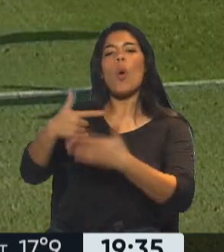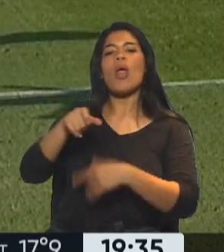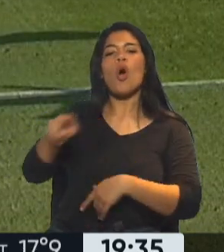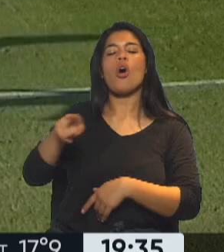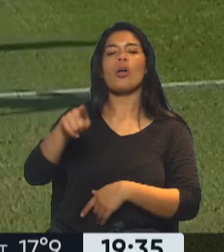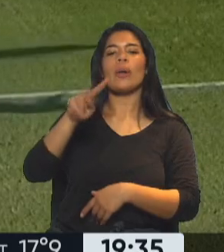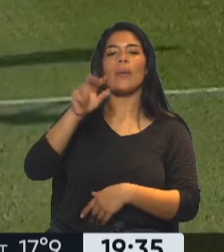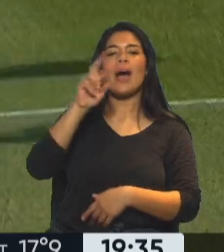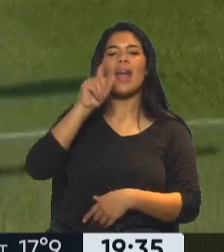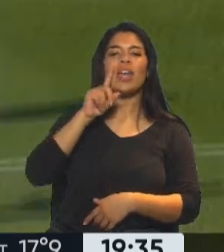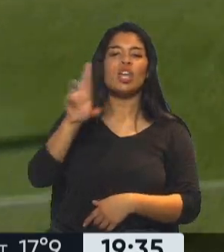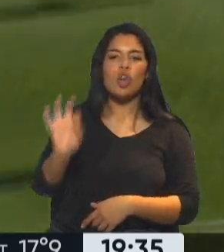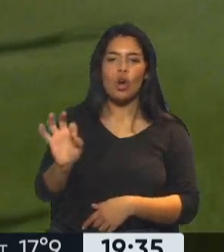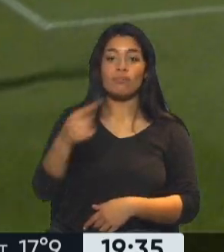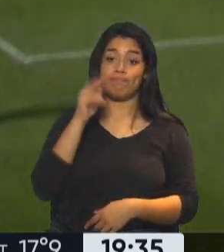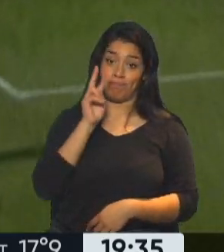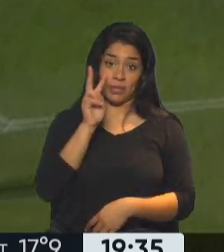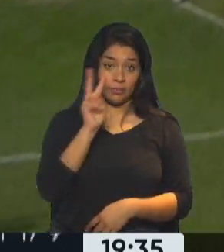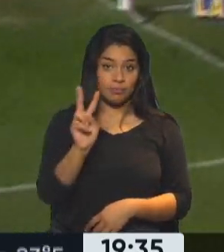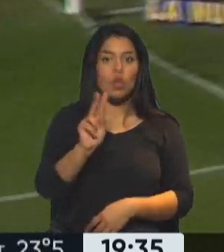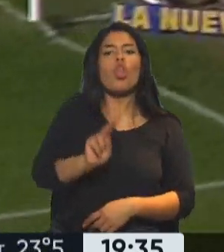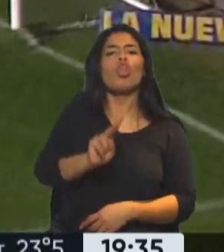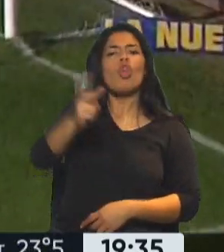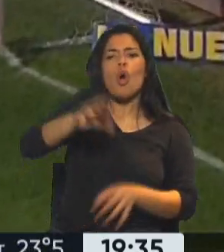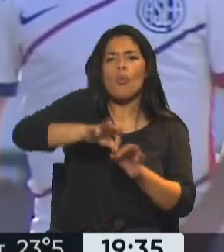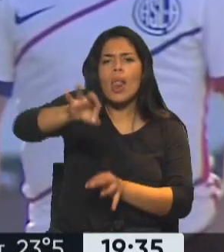Miren, trazan doble línea